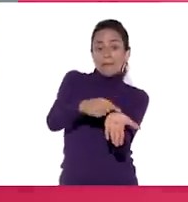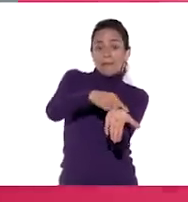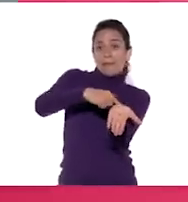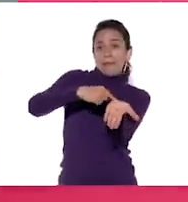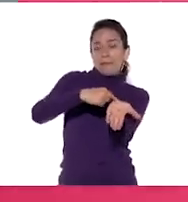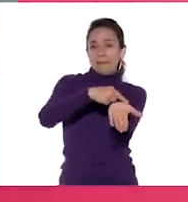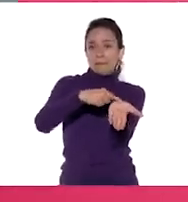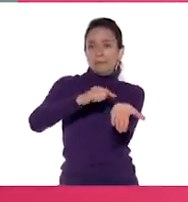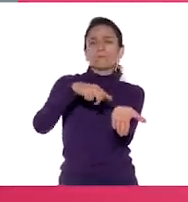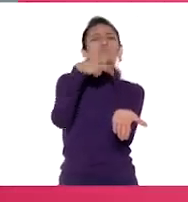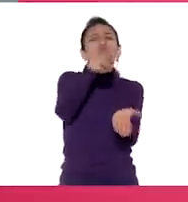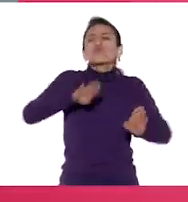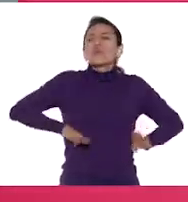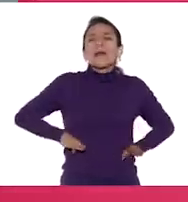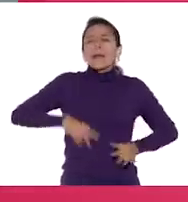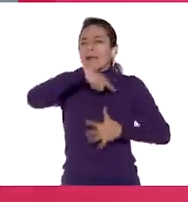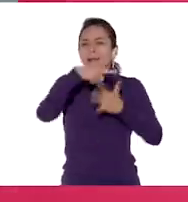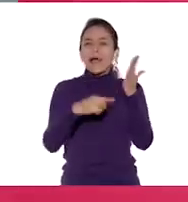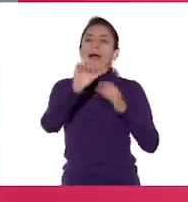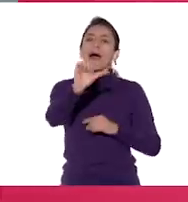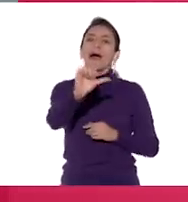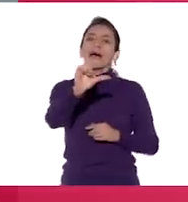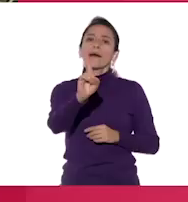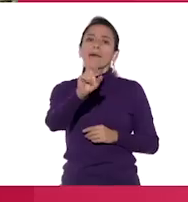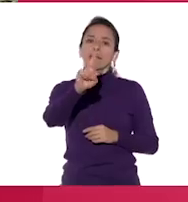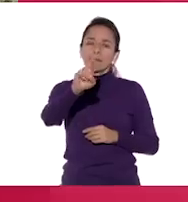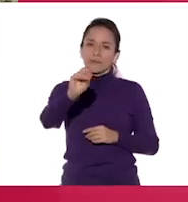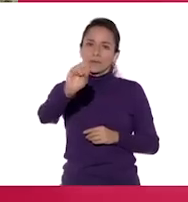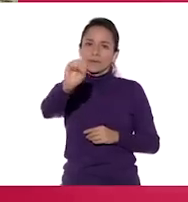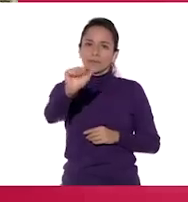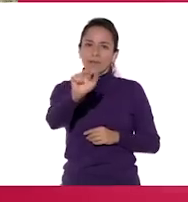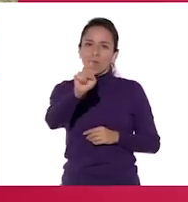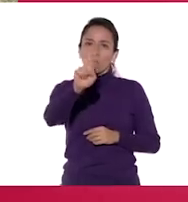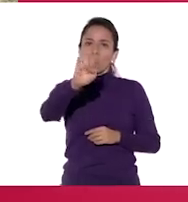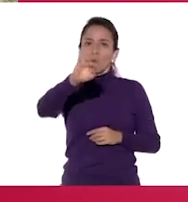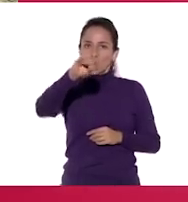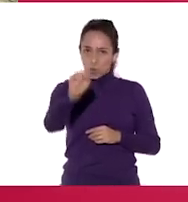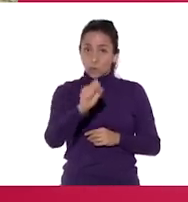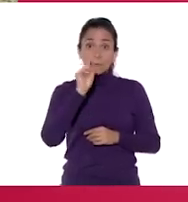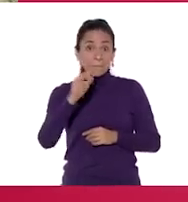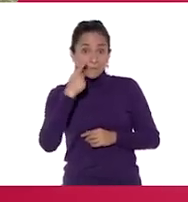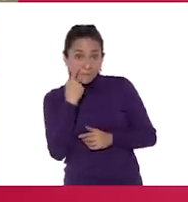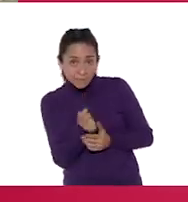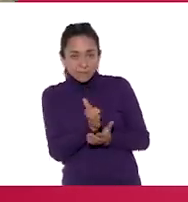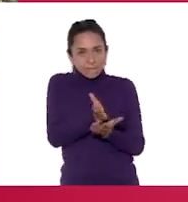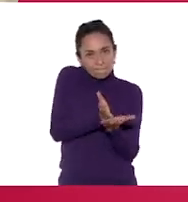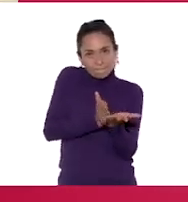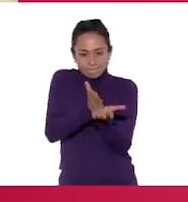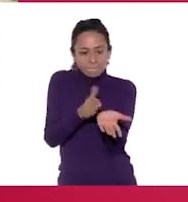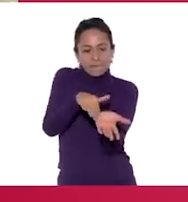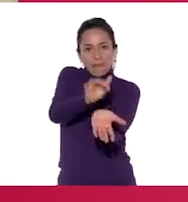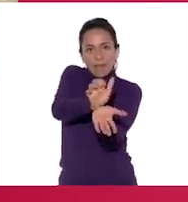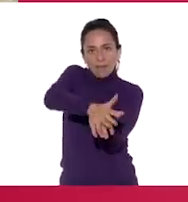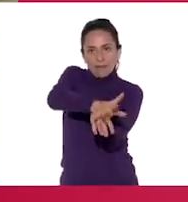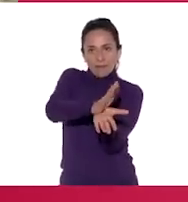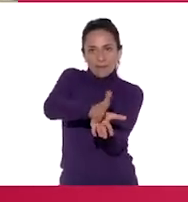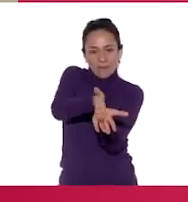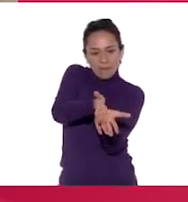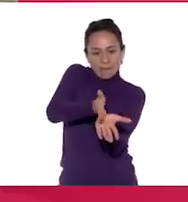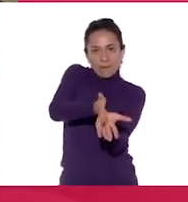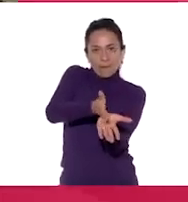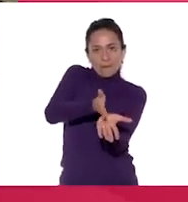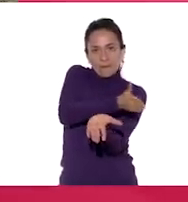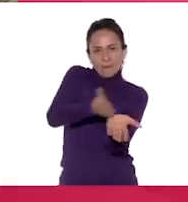las huellas de hadrosaurios es que están divididas en el área del talón. Tiene estos dos lóbulos. Esto sería una huella del